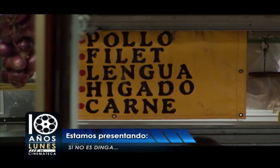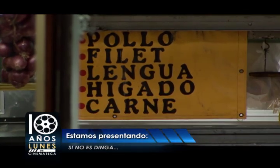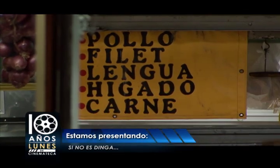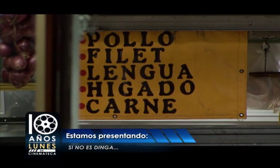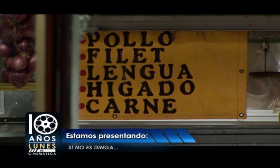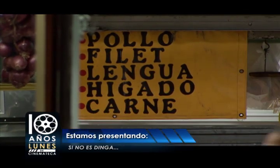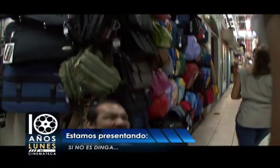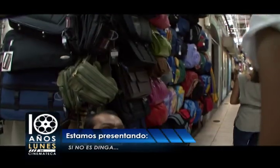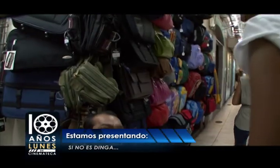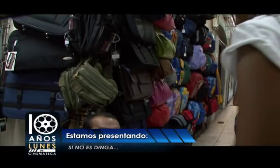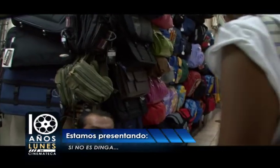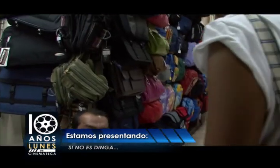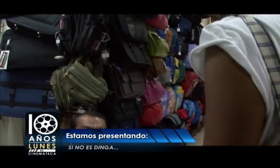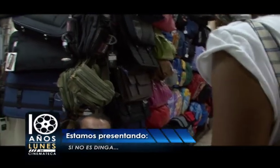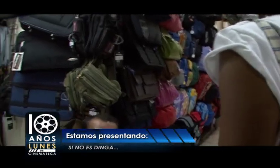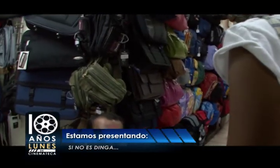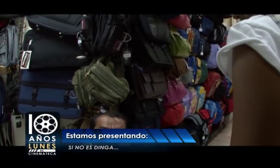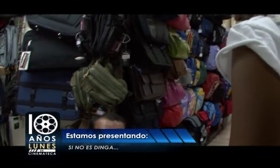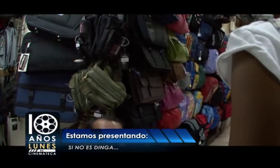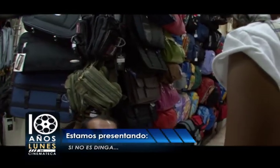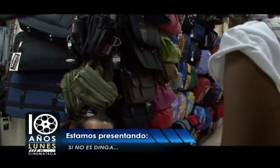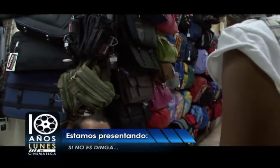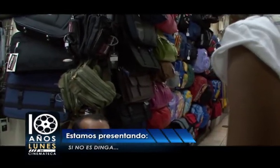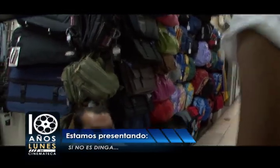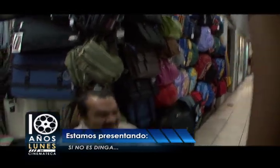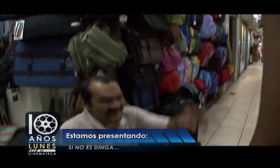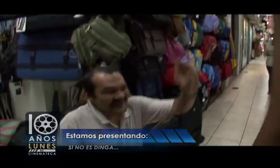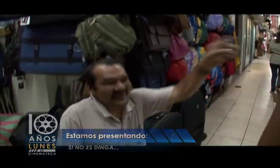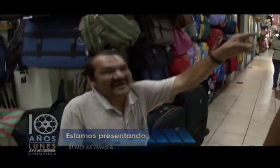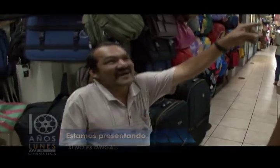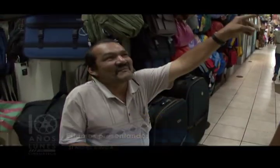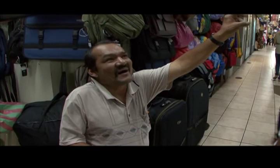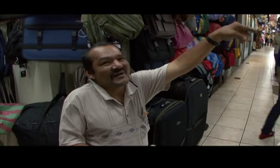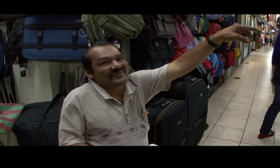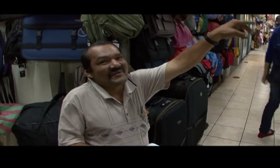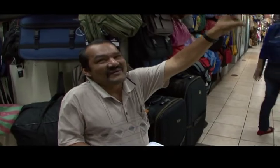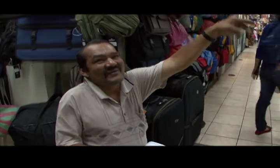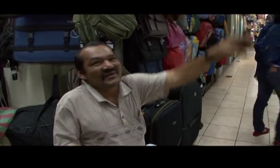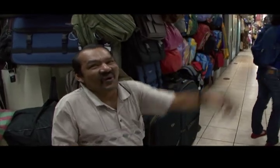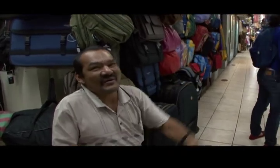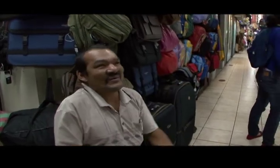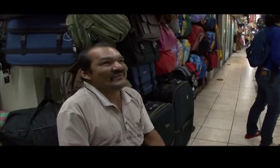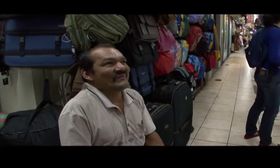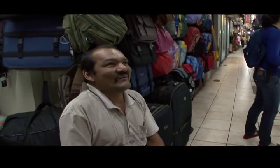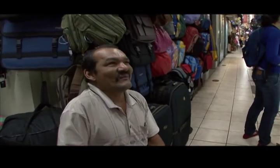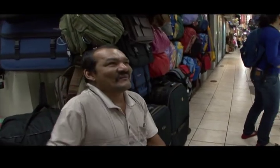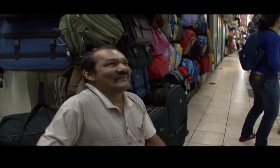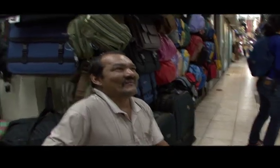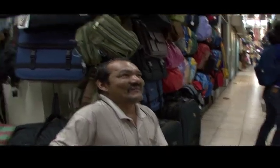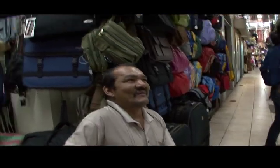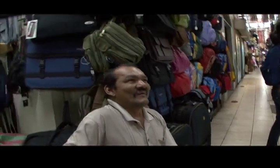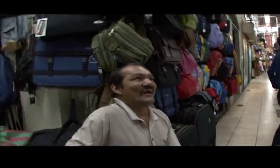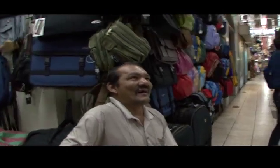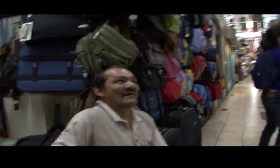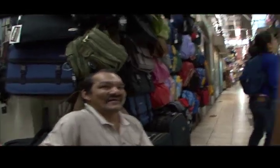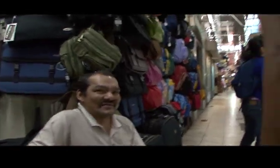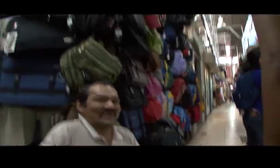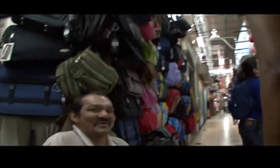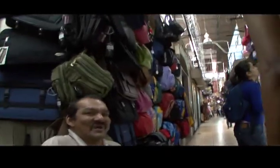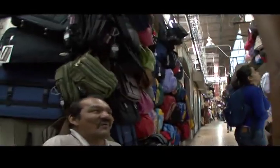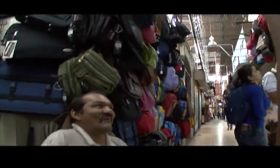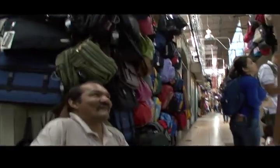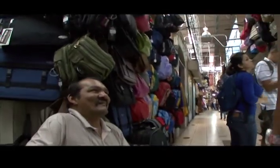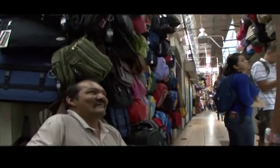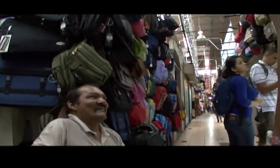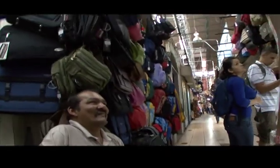Una preguntita, ¿usted sabe dónde ven sopa de mondongo? ¿En cuál? En una sopa que llama Donde Coqui. ¿Donde Coqui? Ajá. Yo